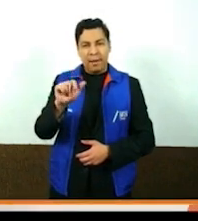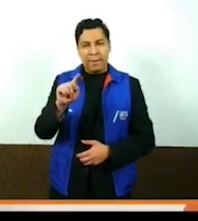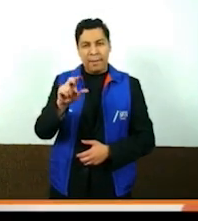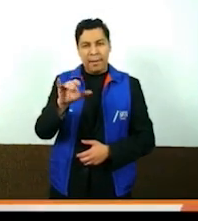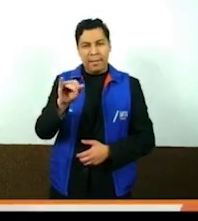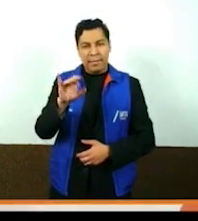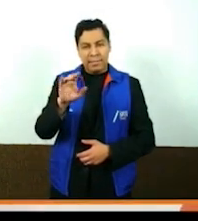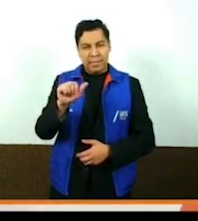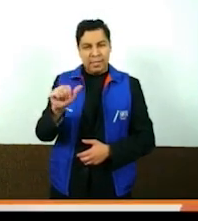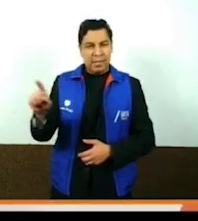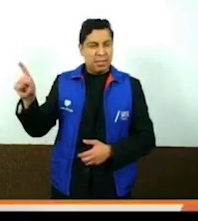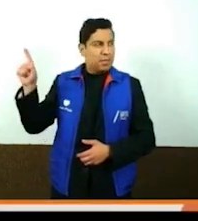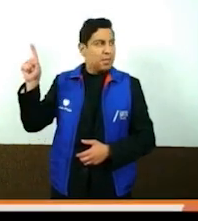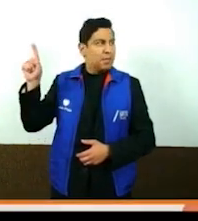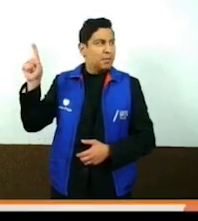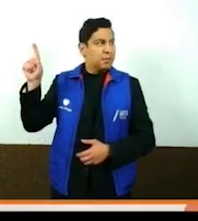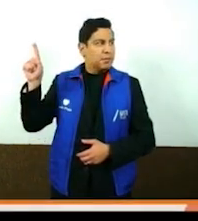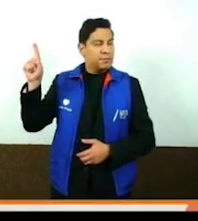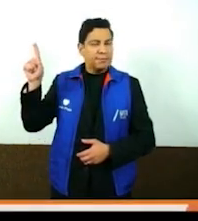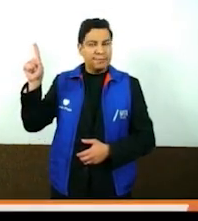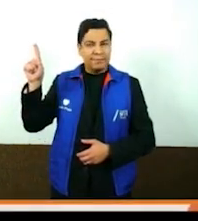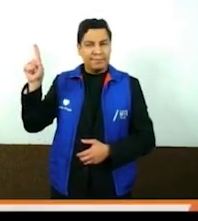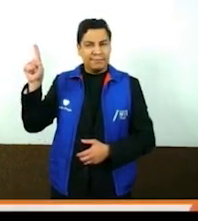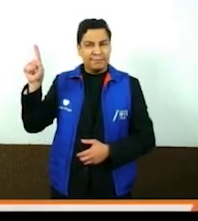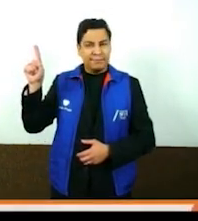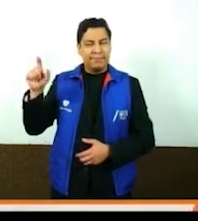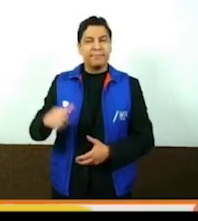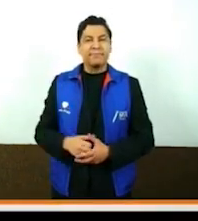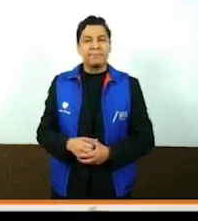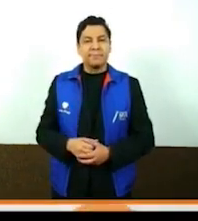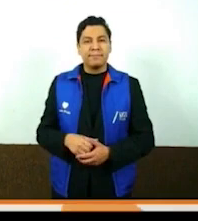Blanca Patricia de la Mora Ruiz,